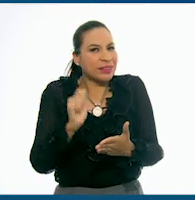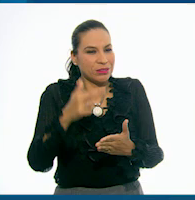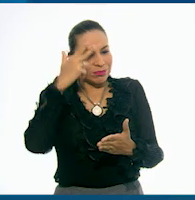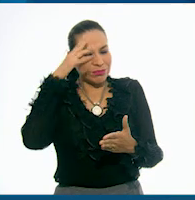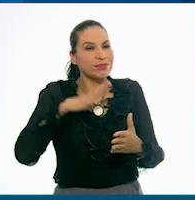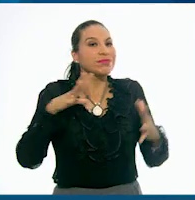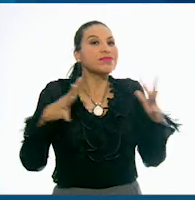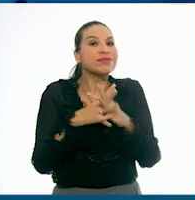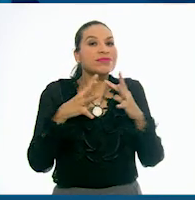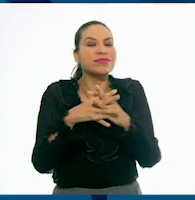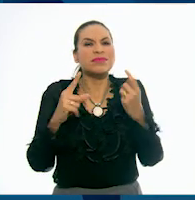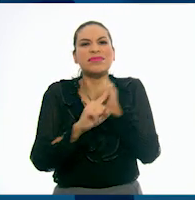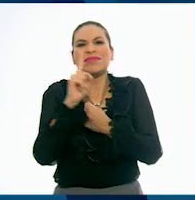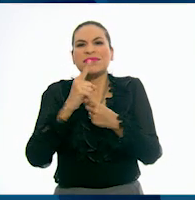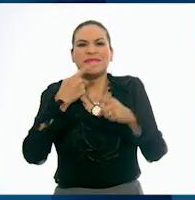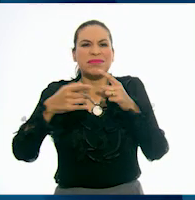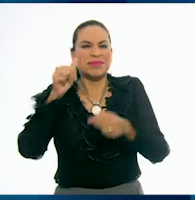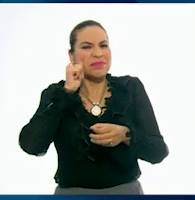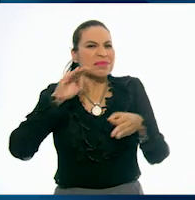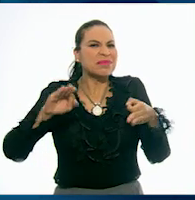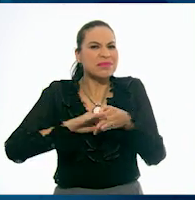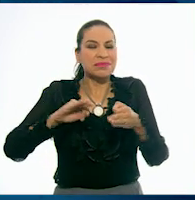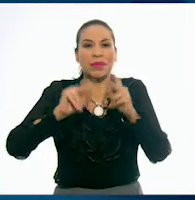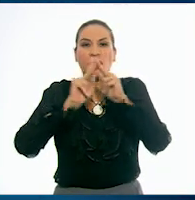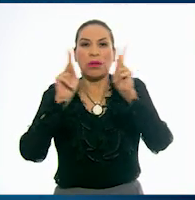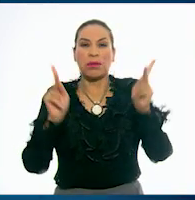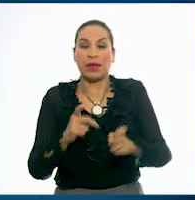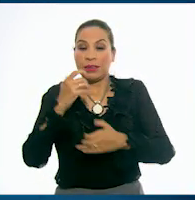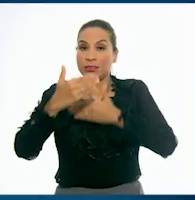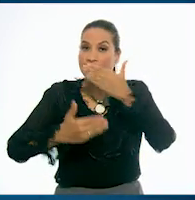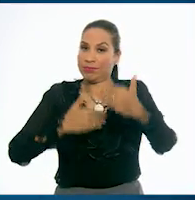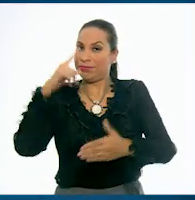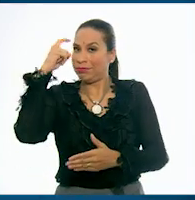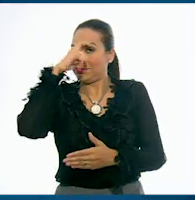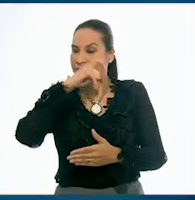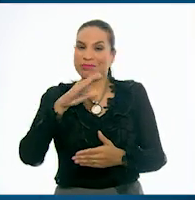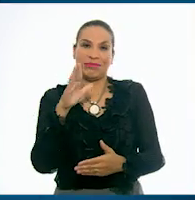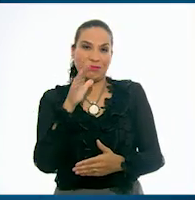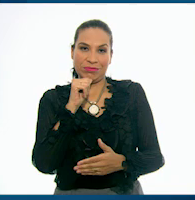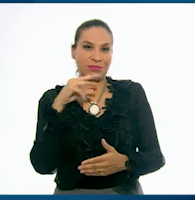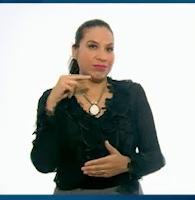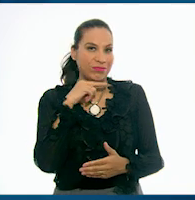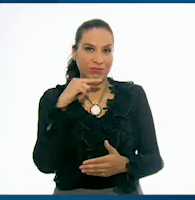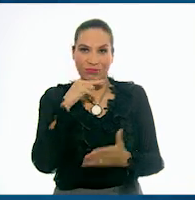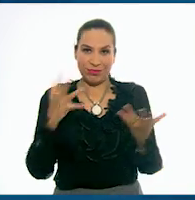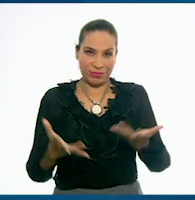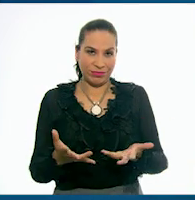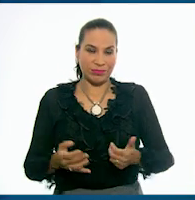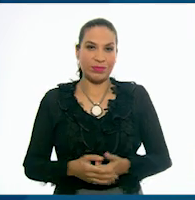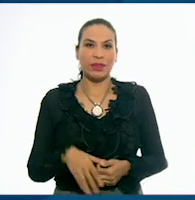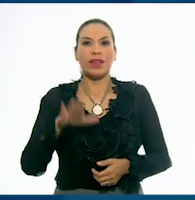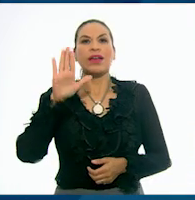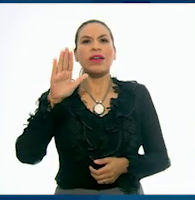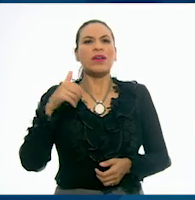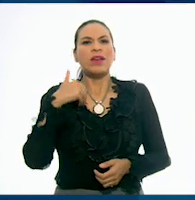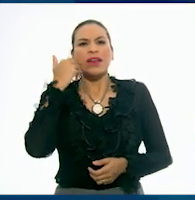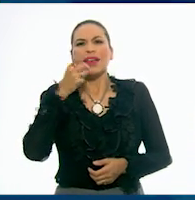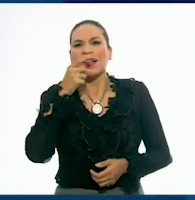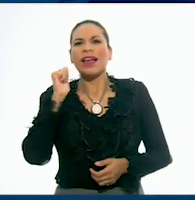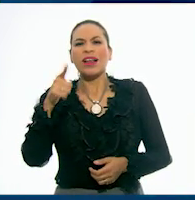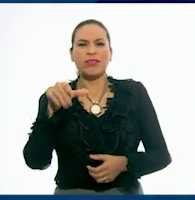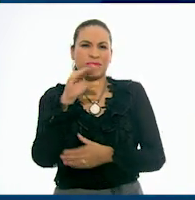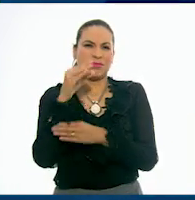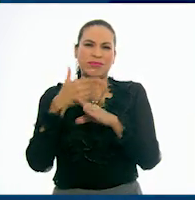Había guerras y golpes de estado a cada ratito. La paz es un proceso difícil de construir. Si me dejan decir algo...